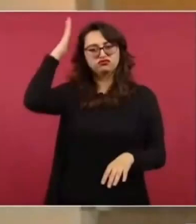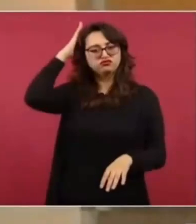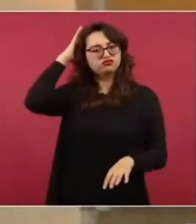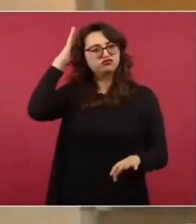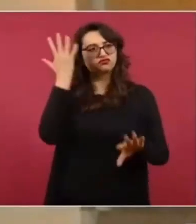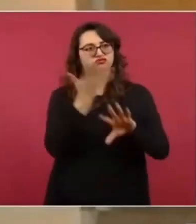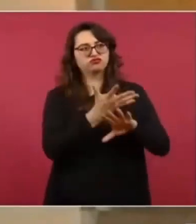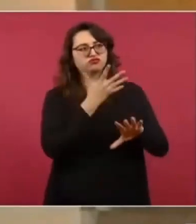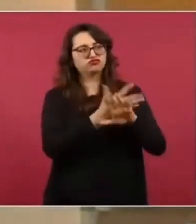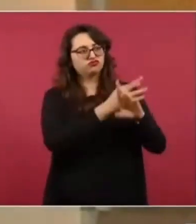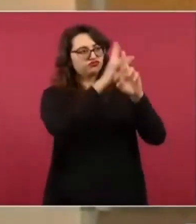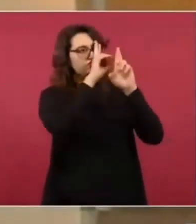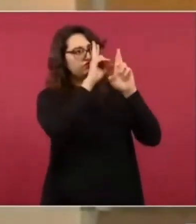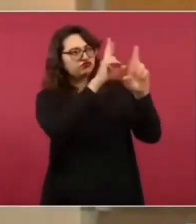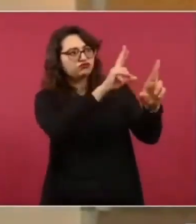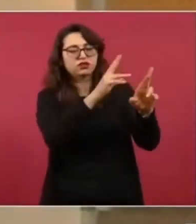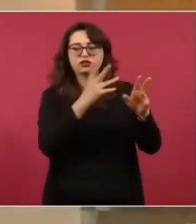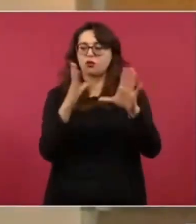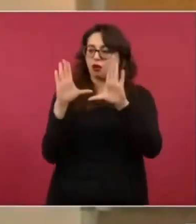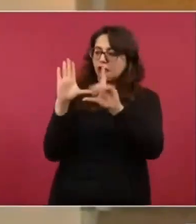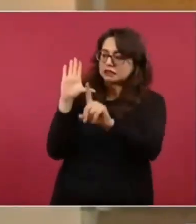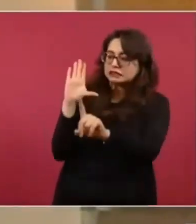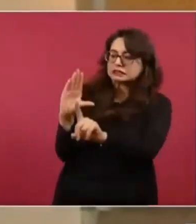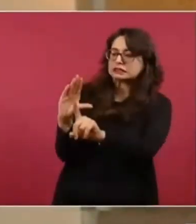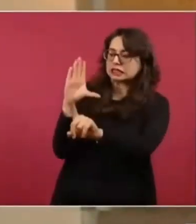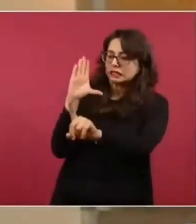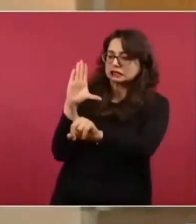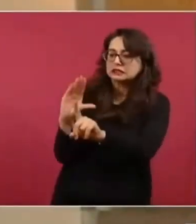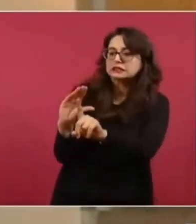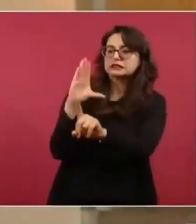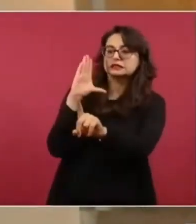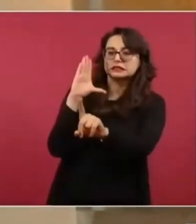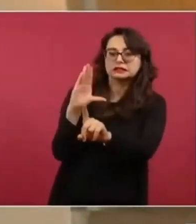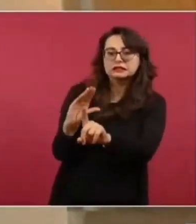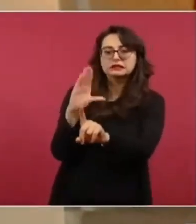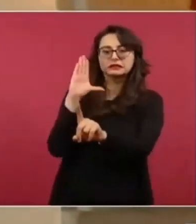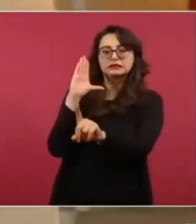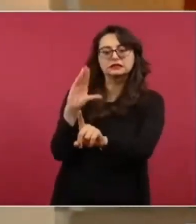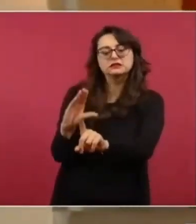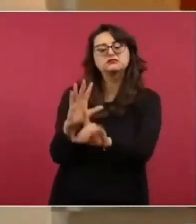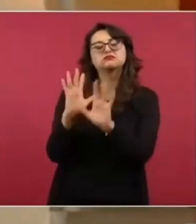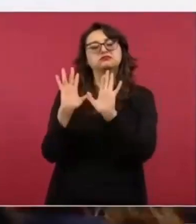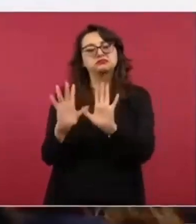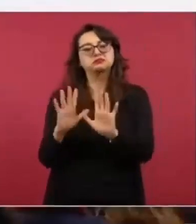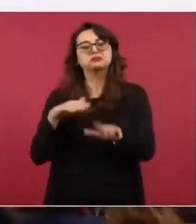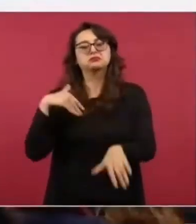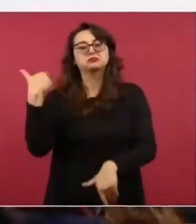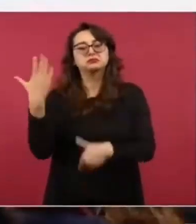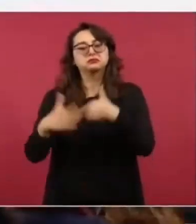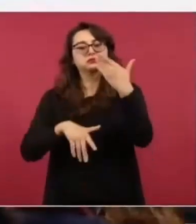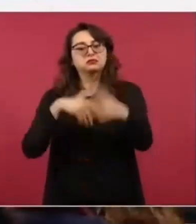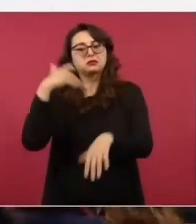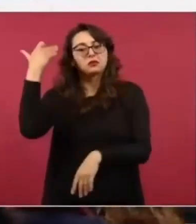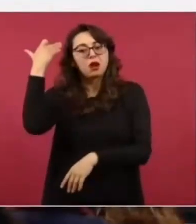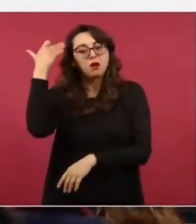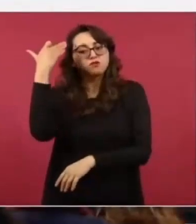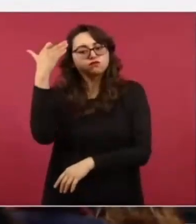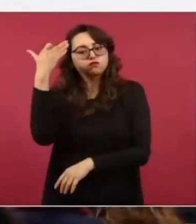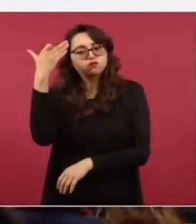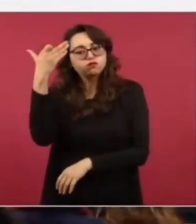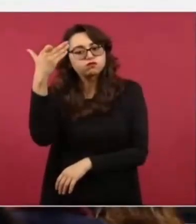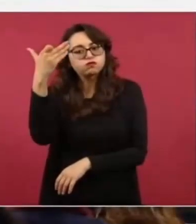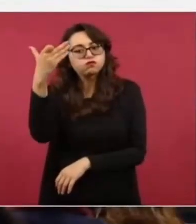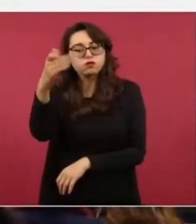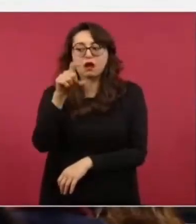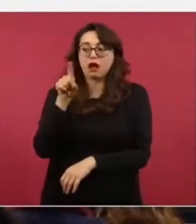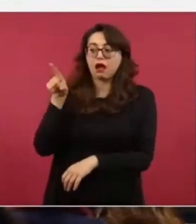de Estados Unidos. México necesitará administradores competentes y con el